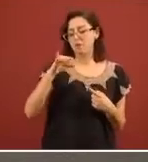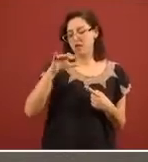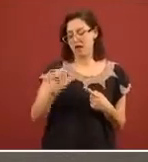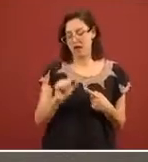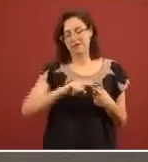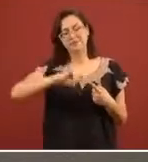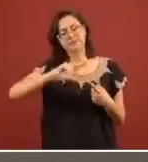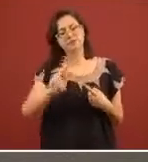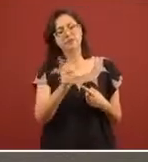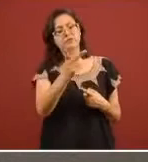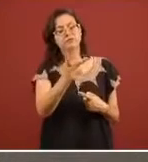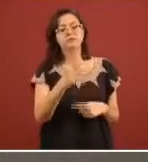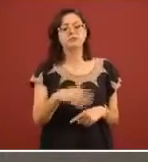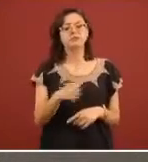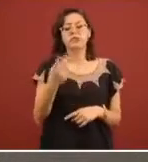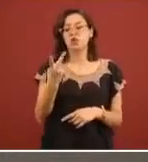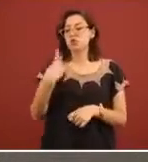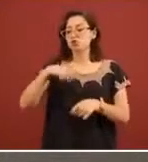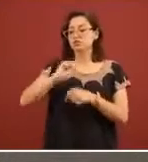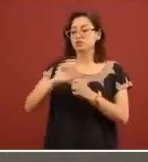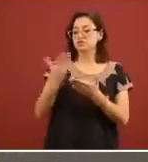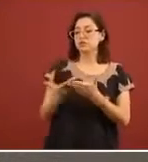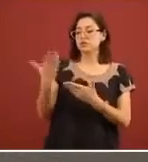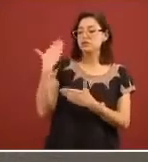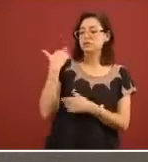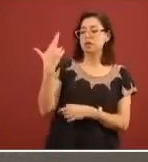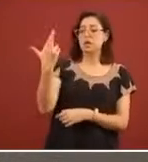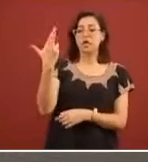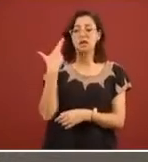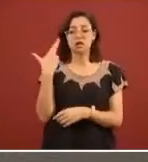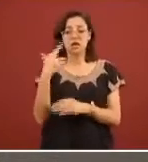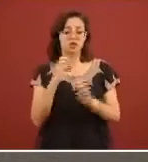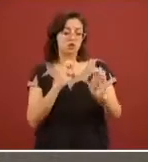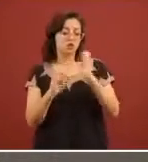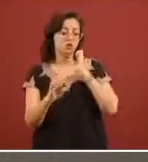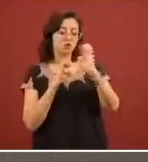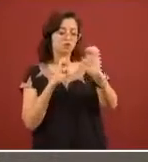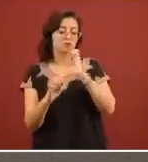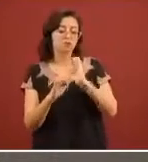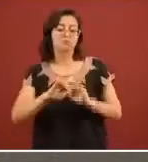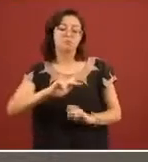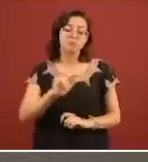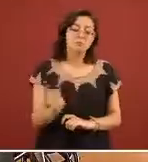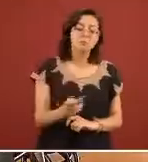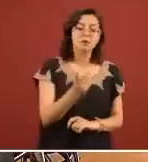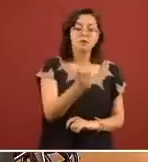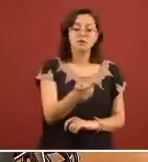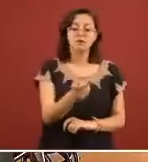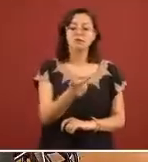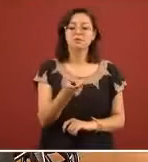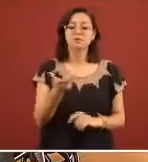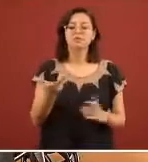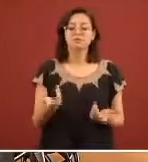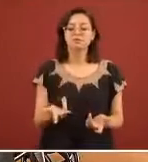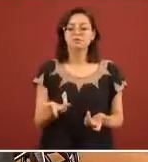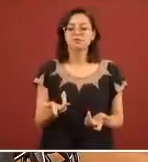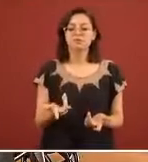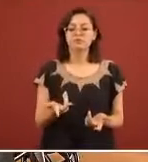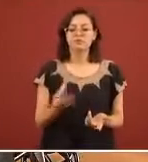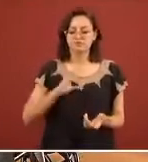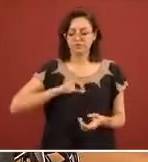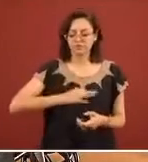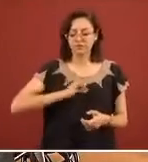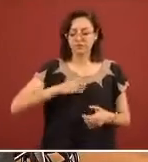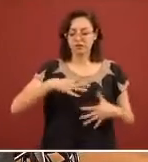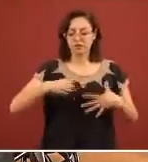Alomía, en el programa de radio de hace dos semanas entrevistaba a un experto y le preguntaba si la velocidad de la dispersión